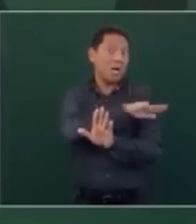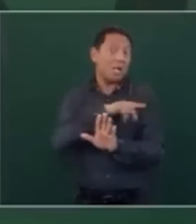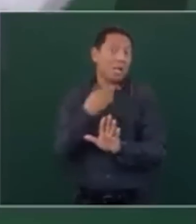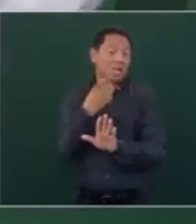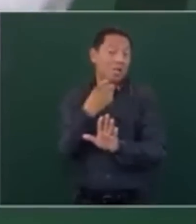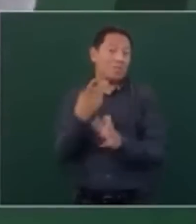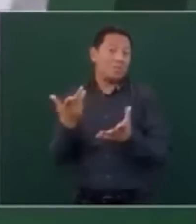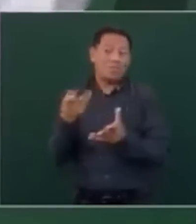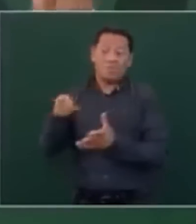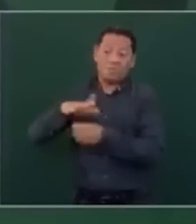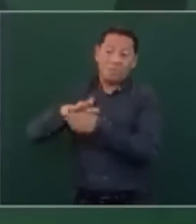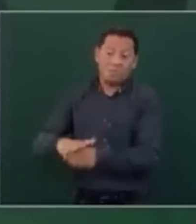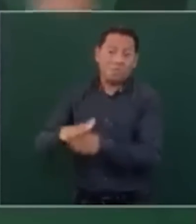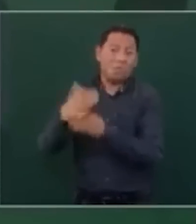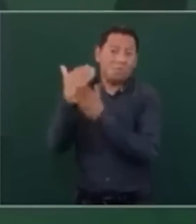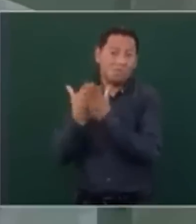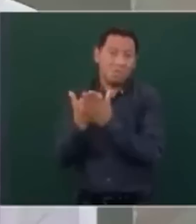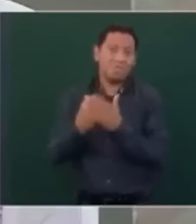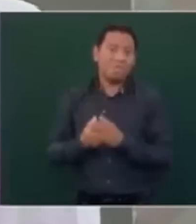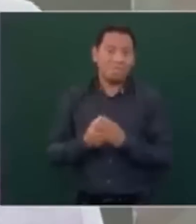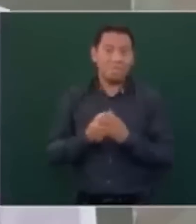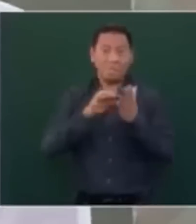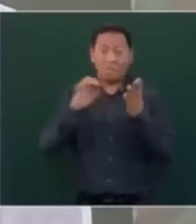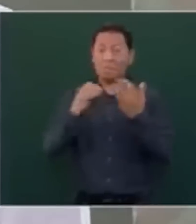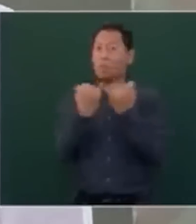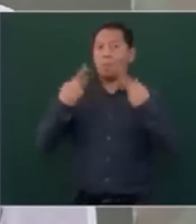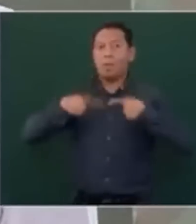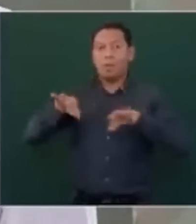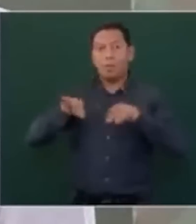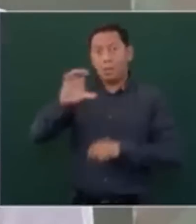Eso pasó en el periodo neoliberal. En el caso de los obreros, lo mismo.